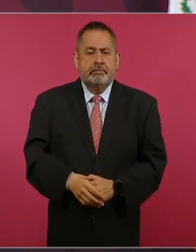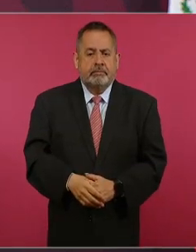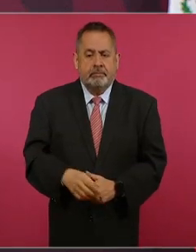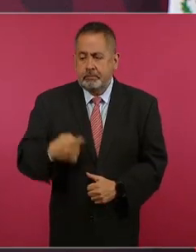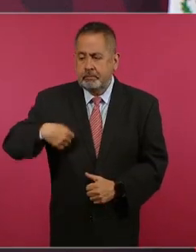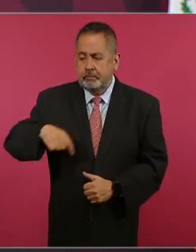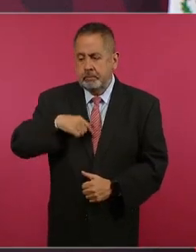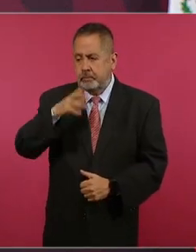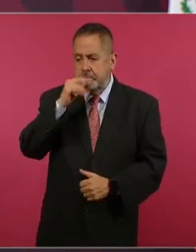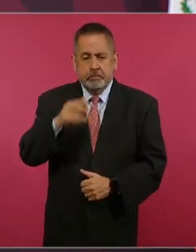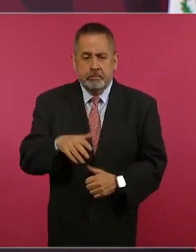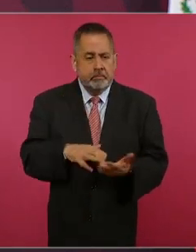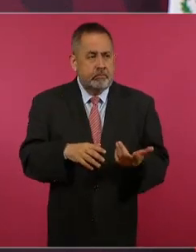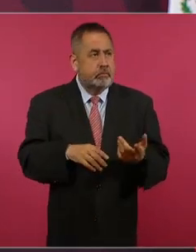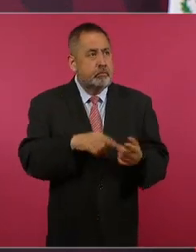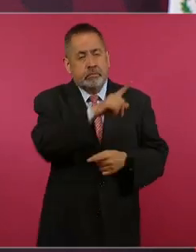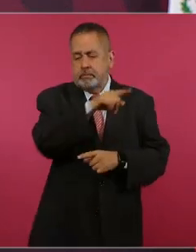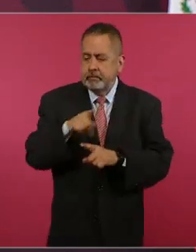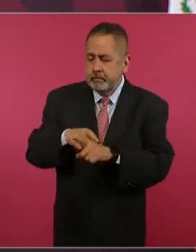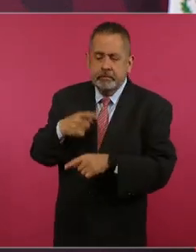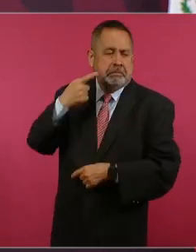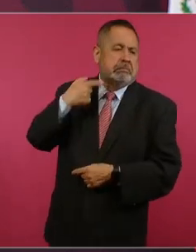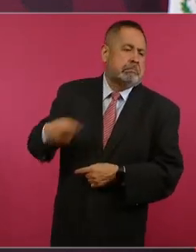Nosotros no podemos ser burla de nadie.